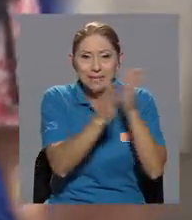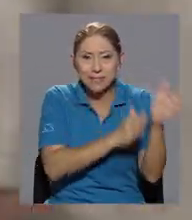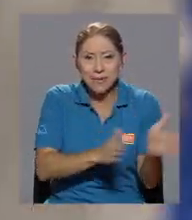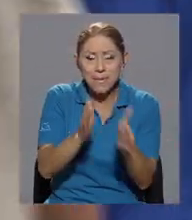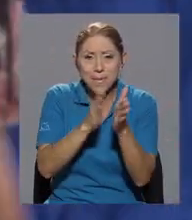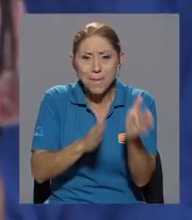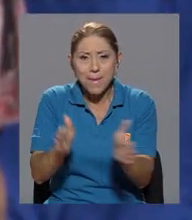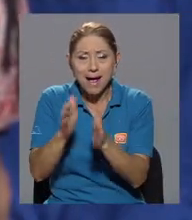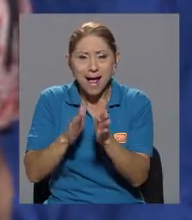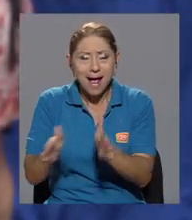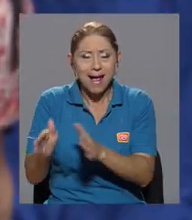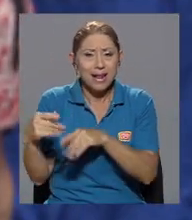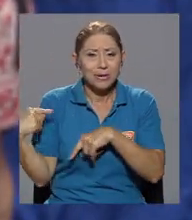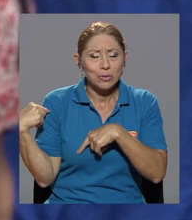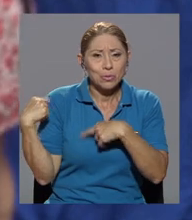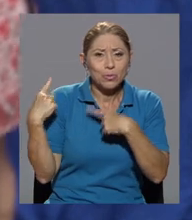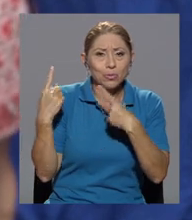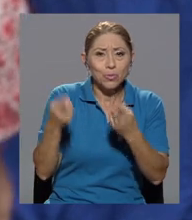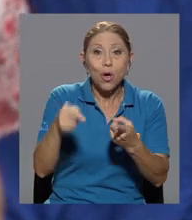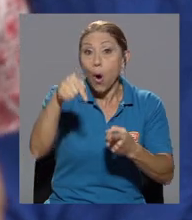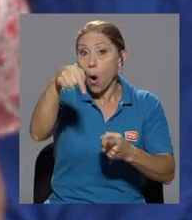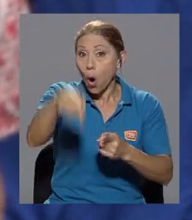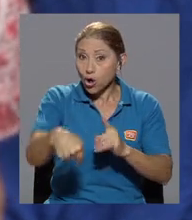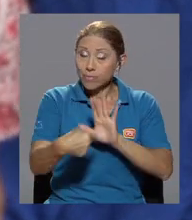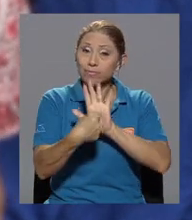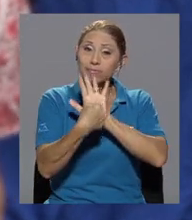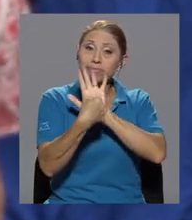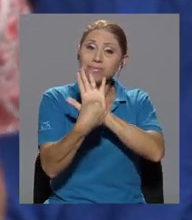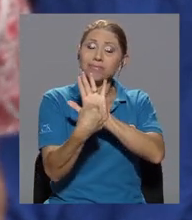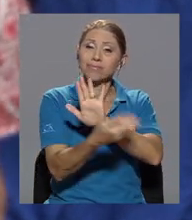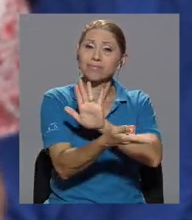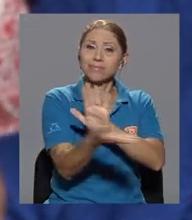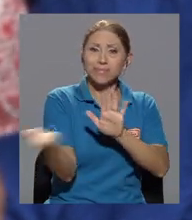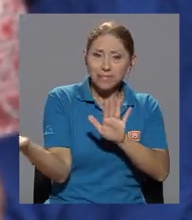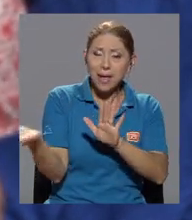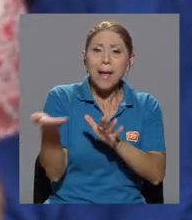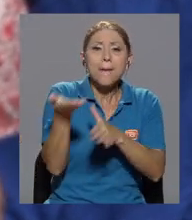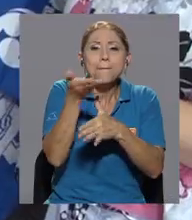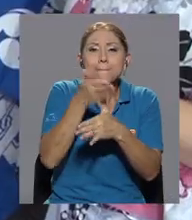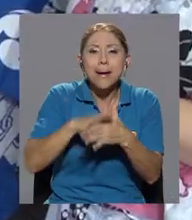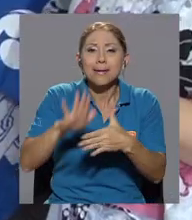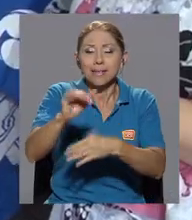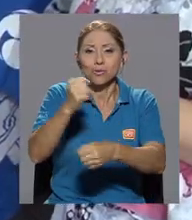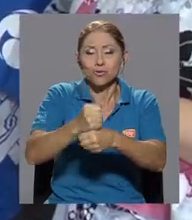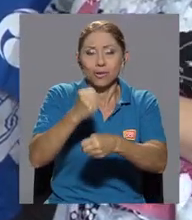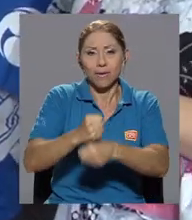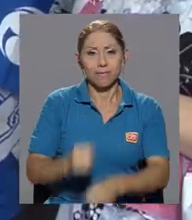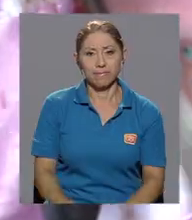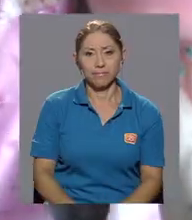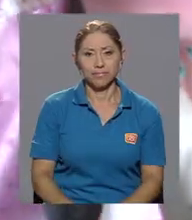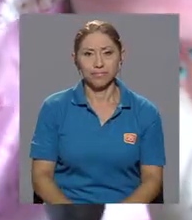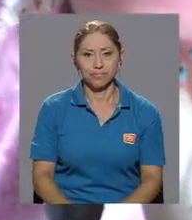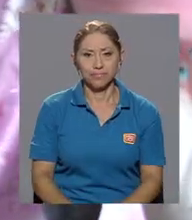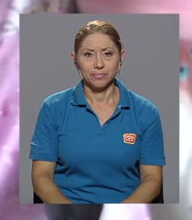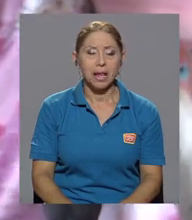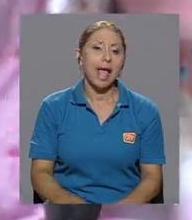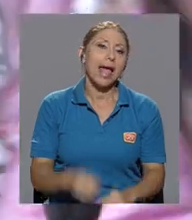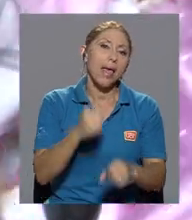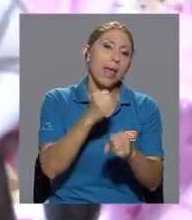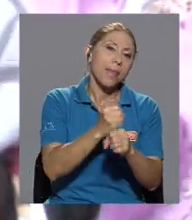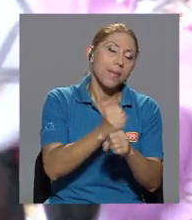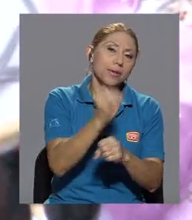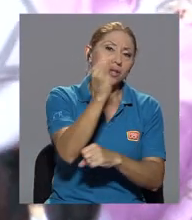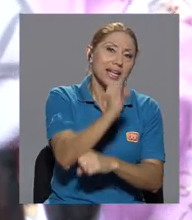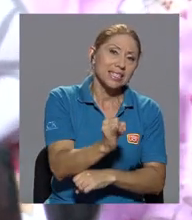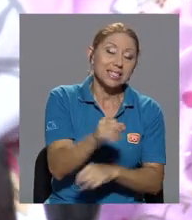lo largo del año y nos vienen a presentar hoy a la comunidad universitaria parte del trabajo que ellos realizan. Desde artesanías